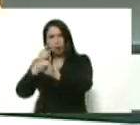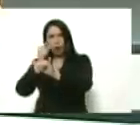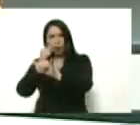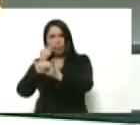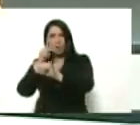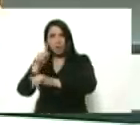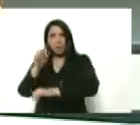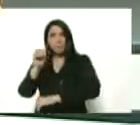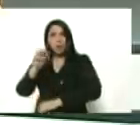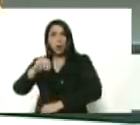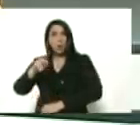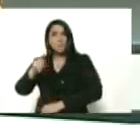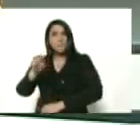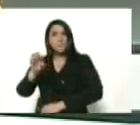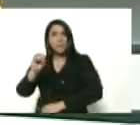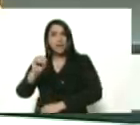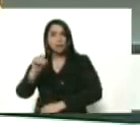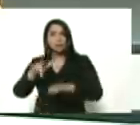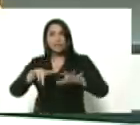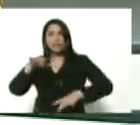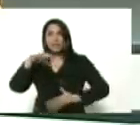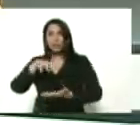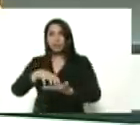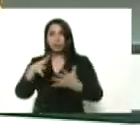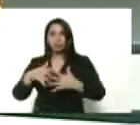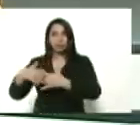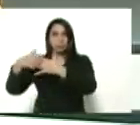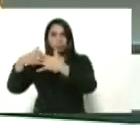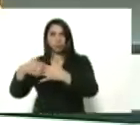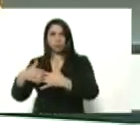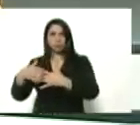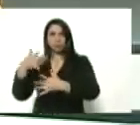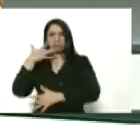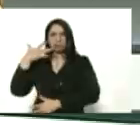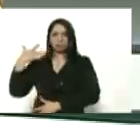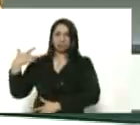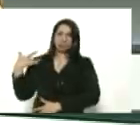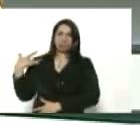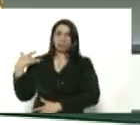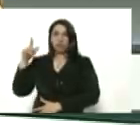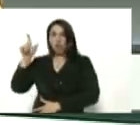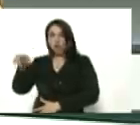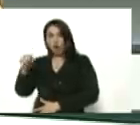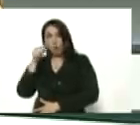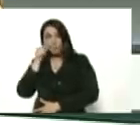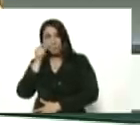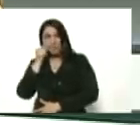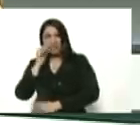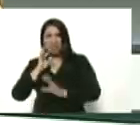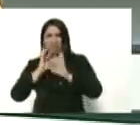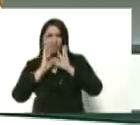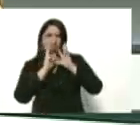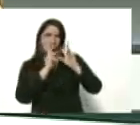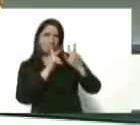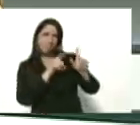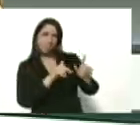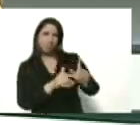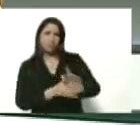Mike Pompeo, secretario de Estado de Estados Unidos, muy arrogante como es, dio unas declaraciones.